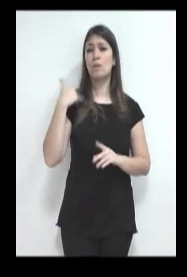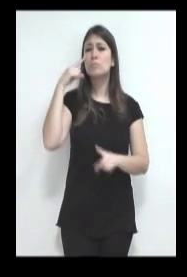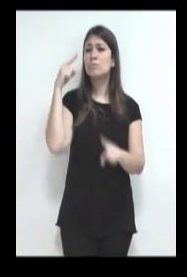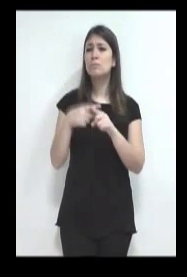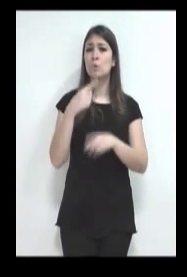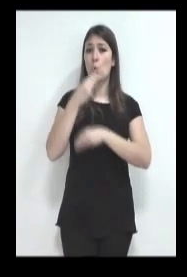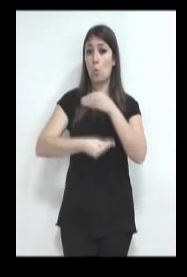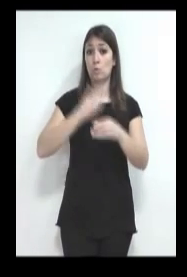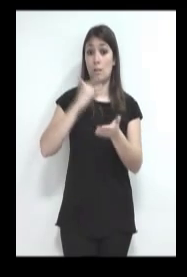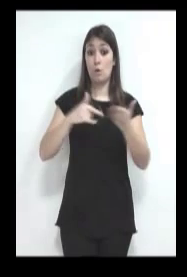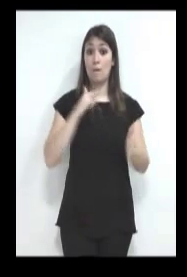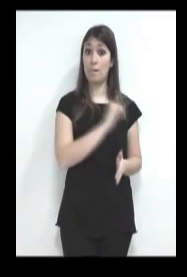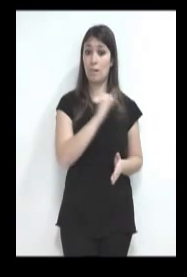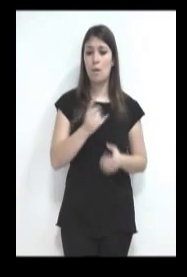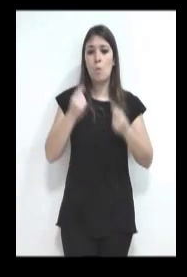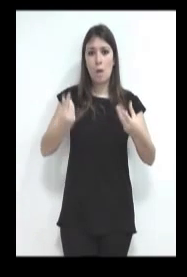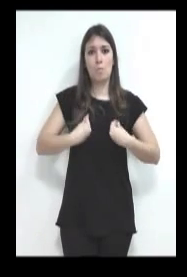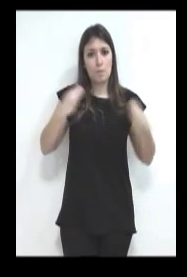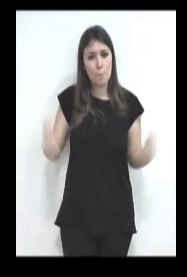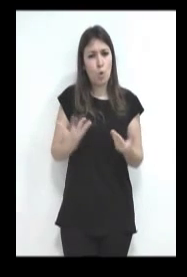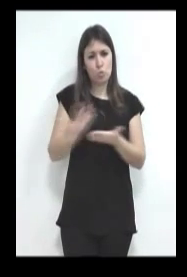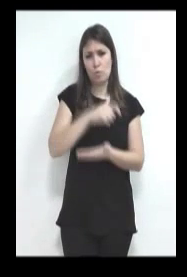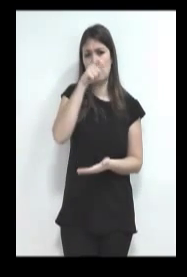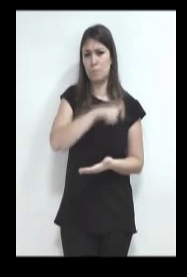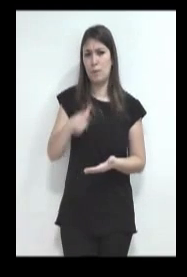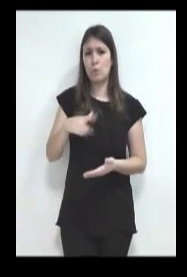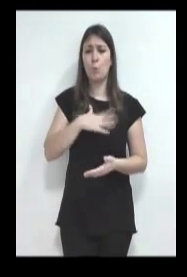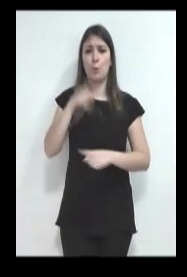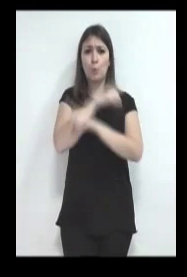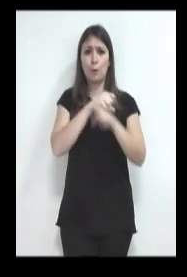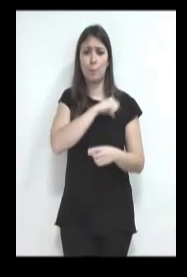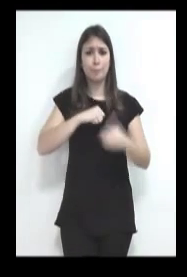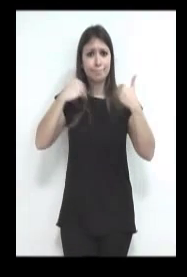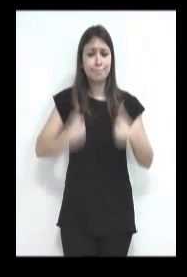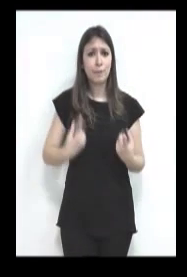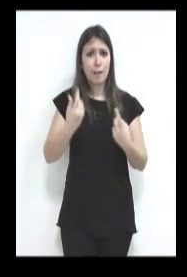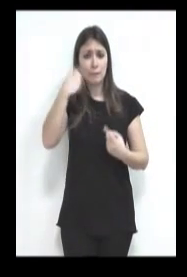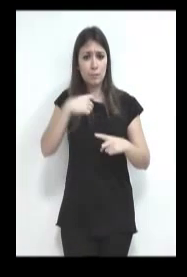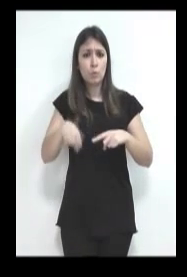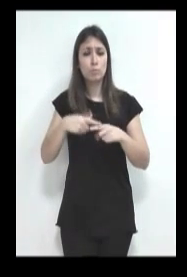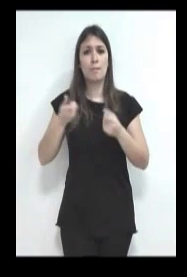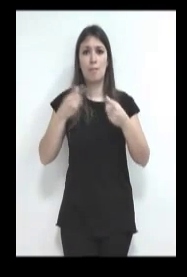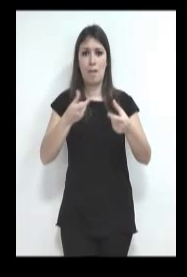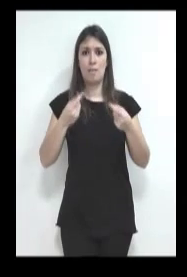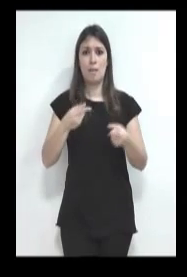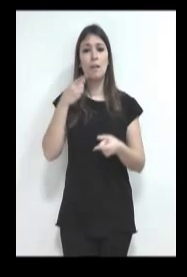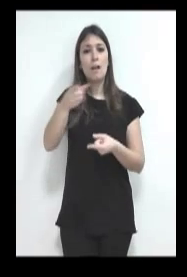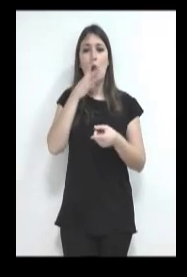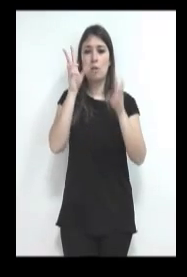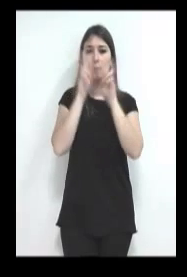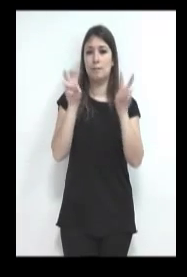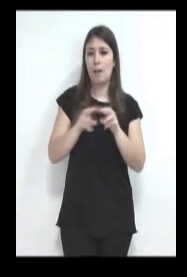la tecnología, ¿no? Para mejorar la vida también de todas las personas con carencias de autonomía personal. Y bueno, pues entre las misiones está